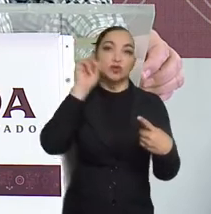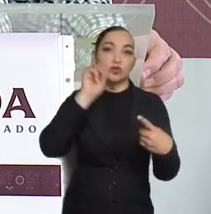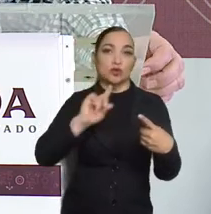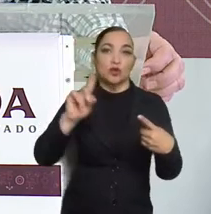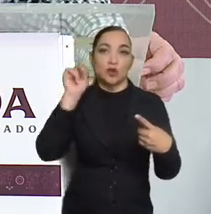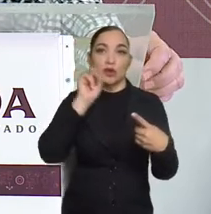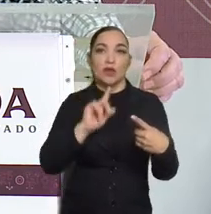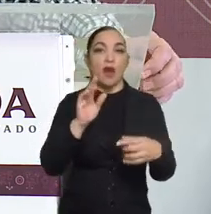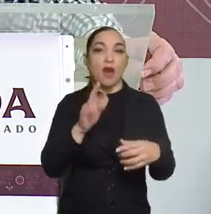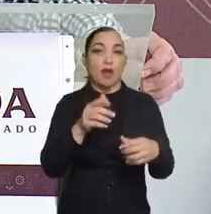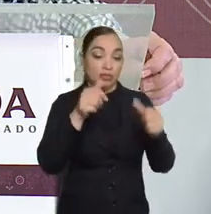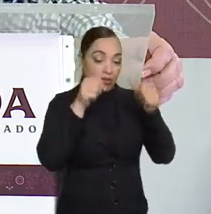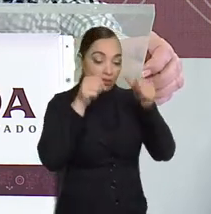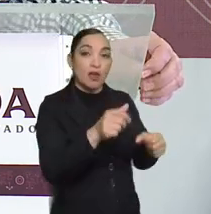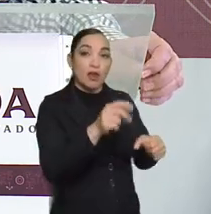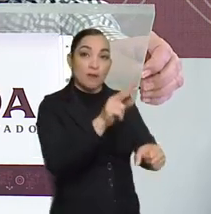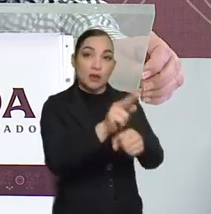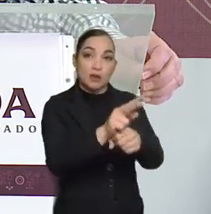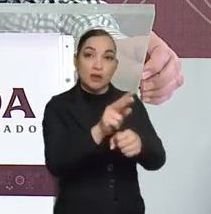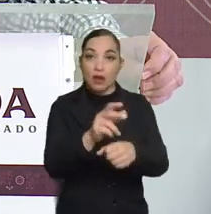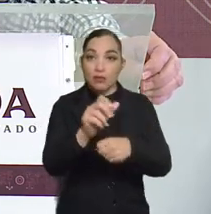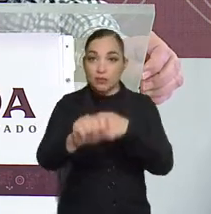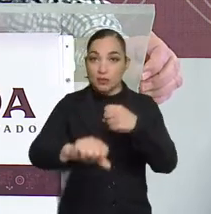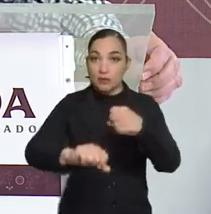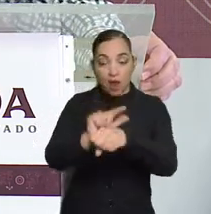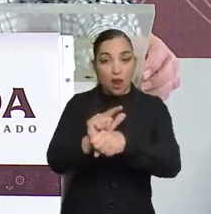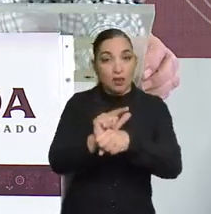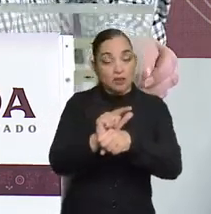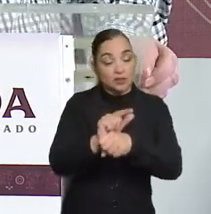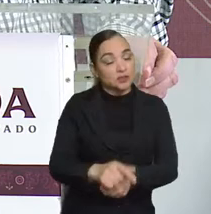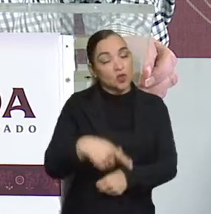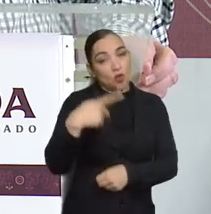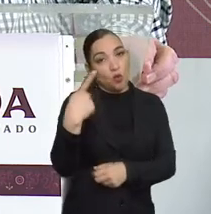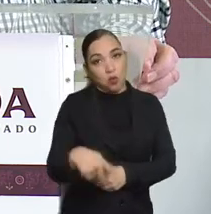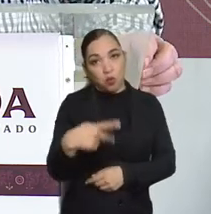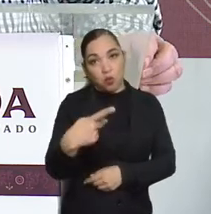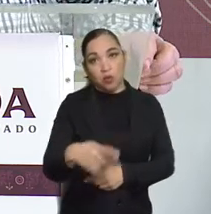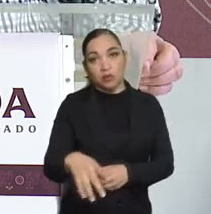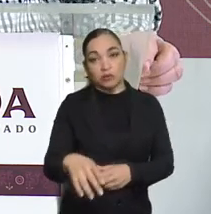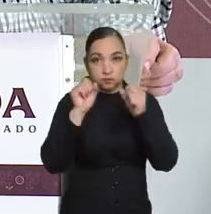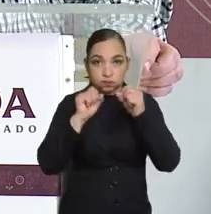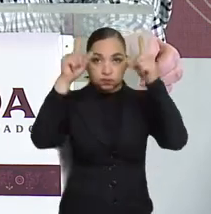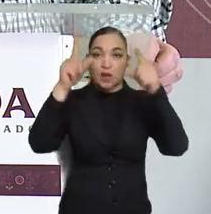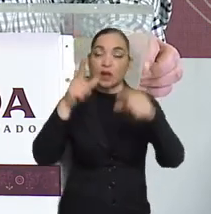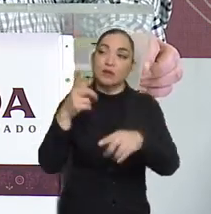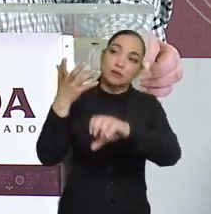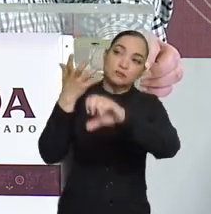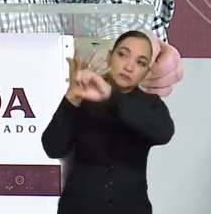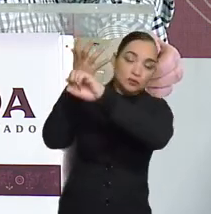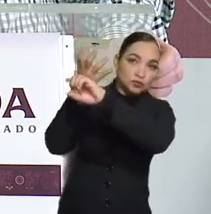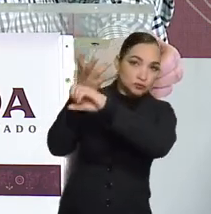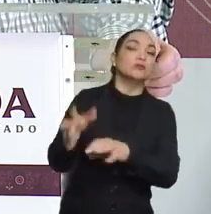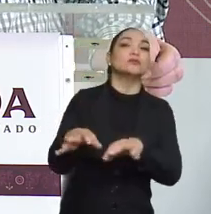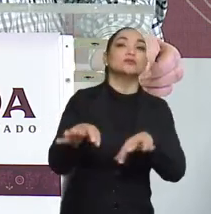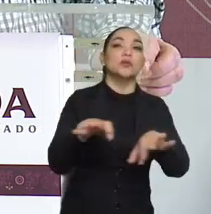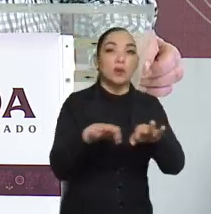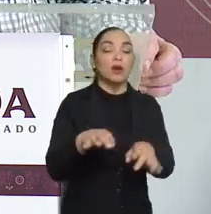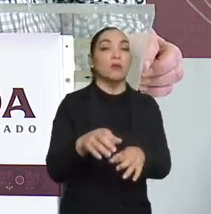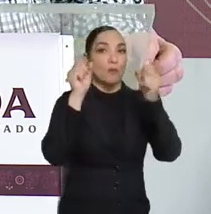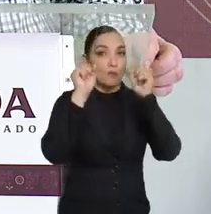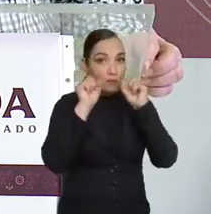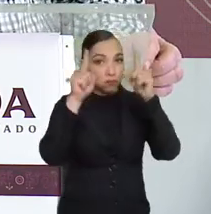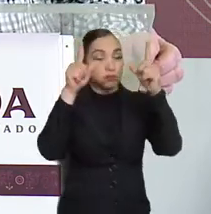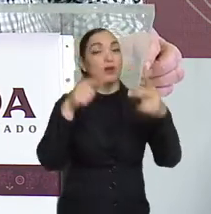un desempeño muy importante y muy reconocido en los Estados Unidos, pero es sinaloense. Es de aquí, de